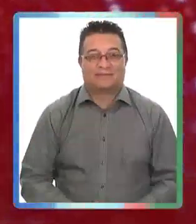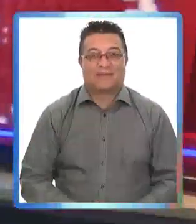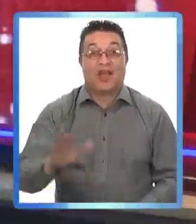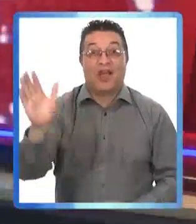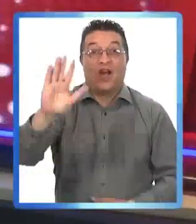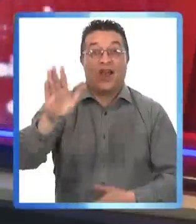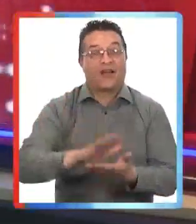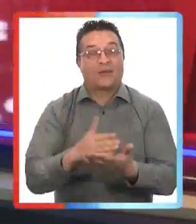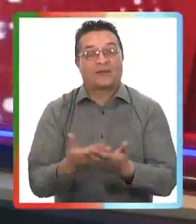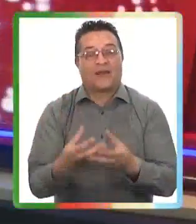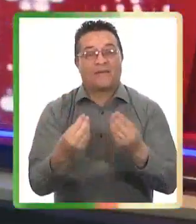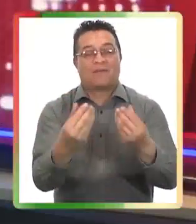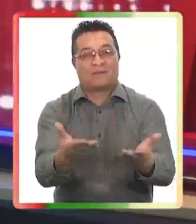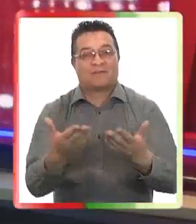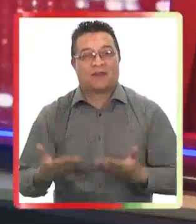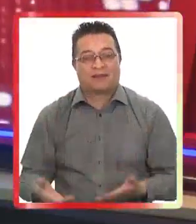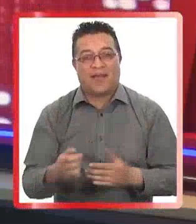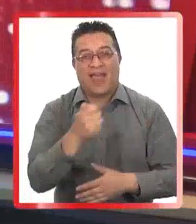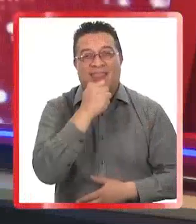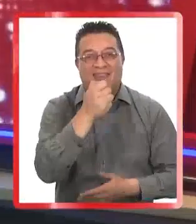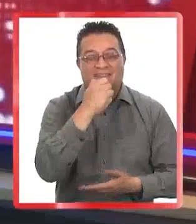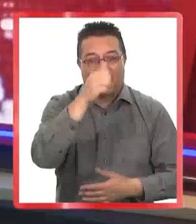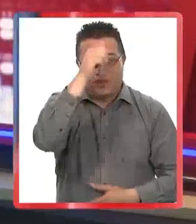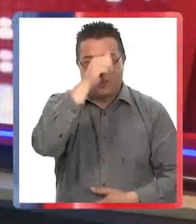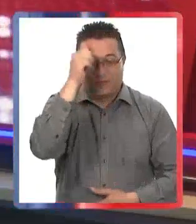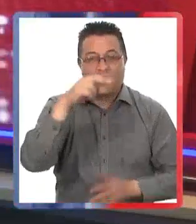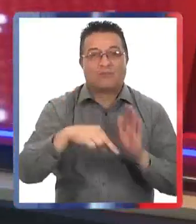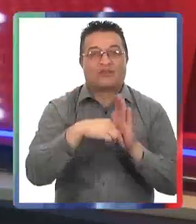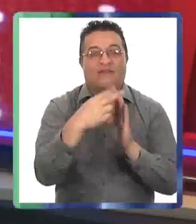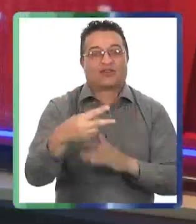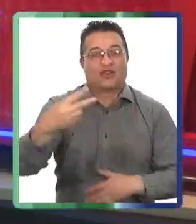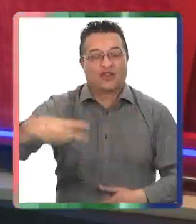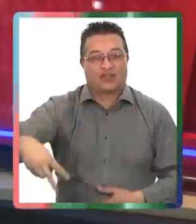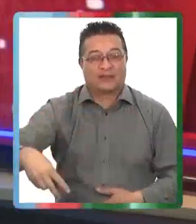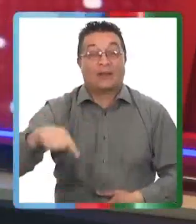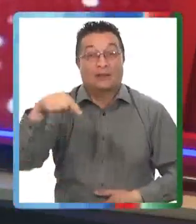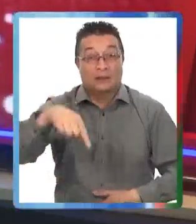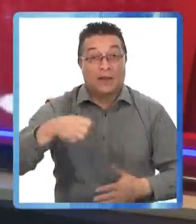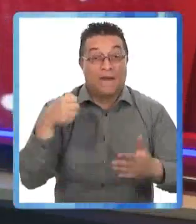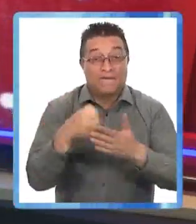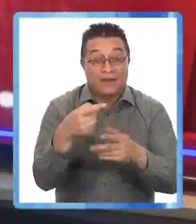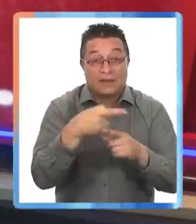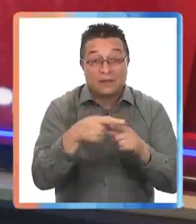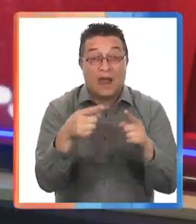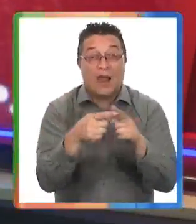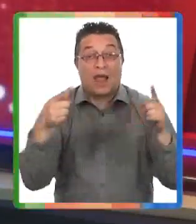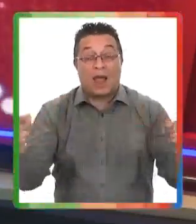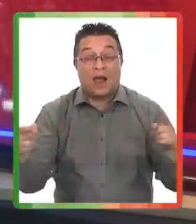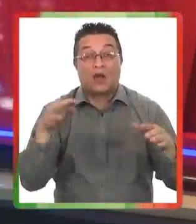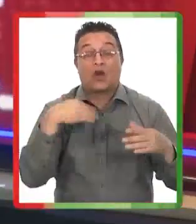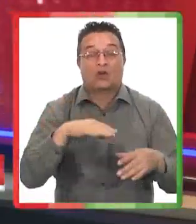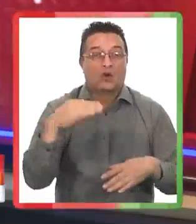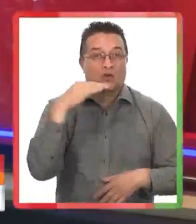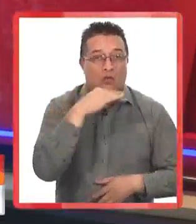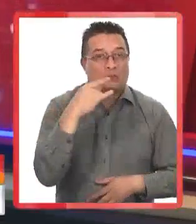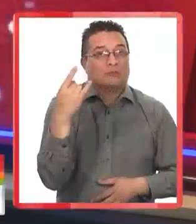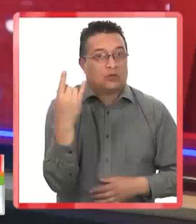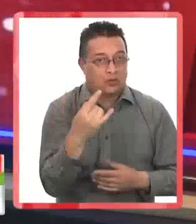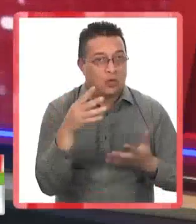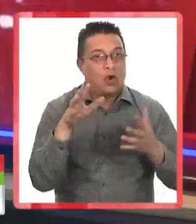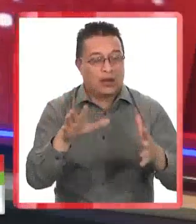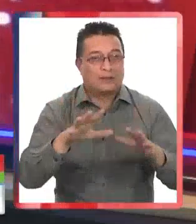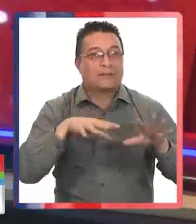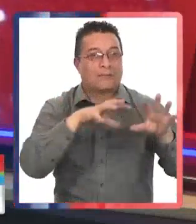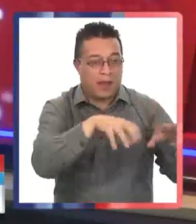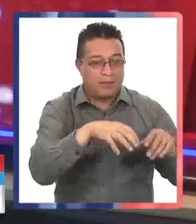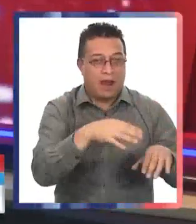Noticias. Hola, ¿qué tal? ¿Cómo están? Les damos la bienvenida a la entrevista del domingo de Portavoz Noticias. En este fin de semana largo, la emergencia zoosanitaria